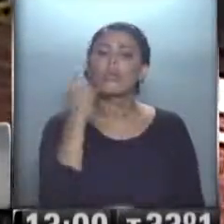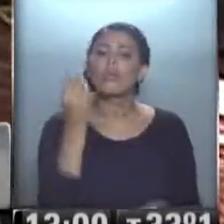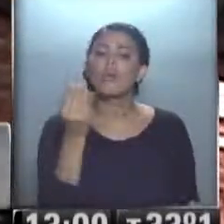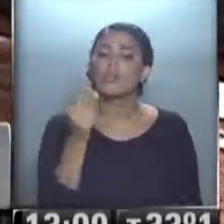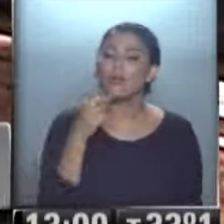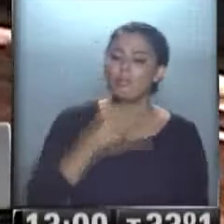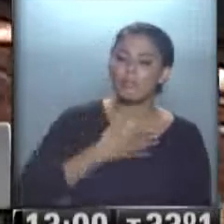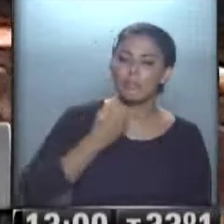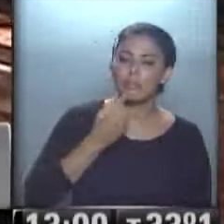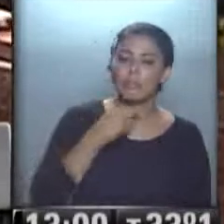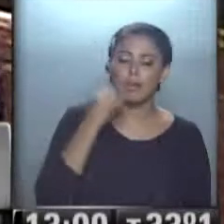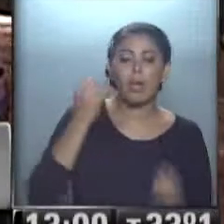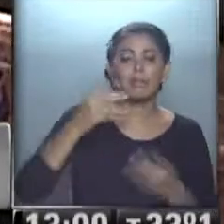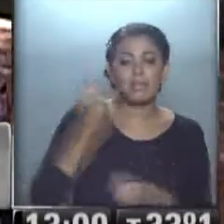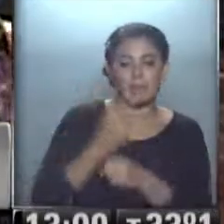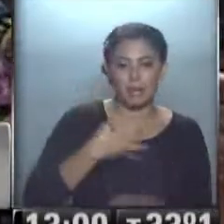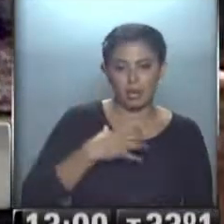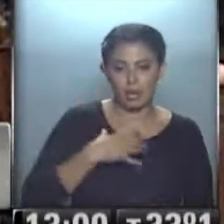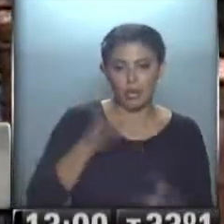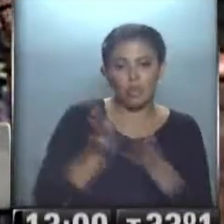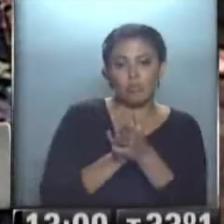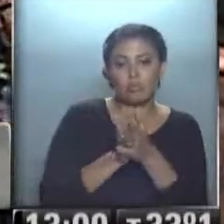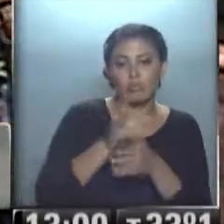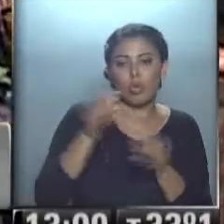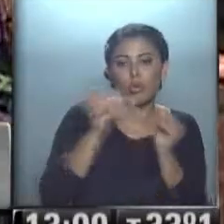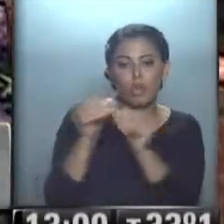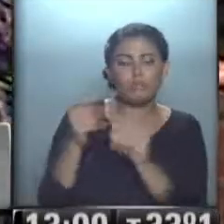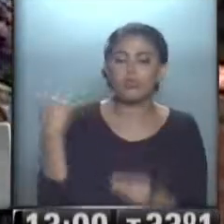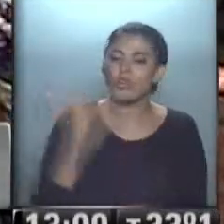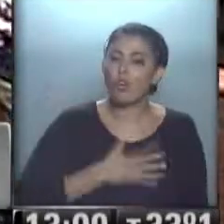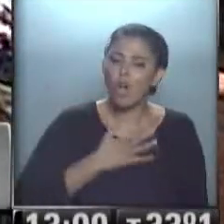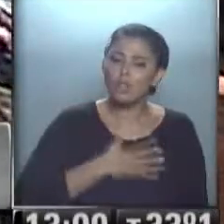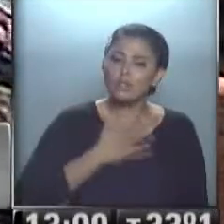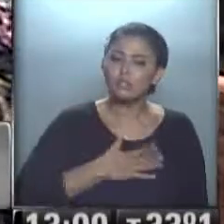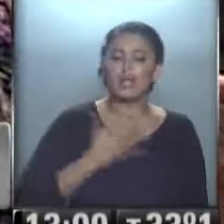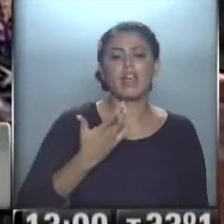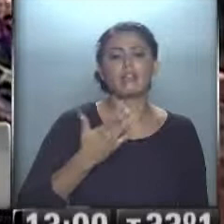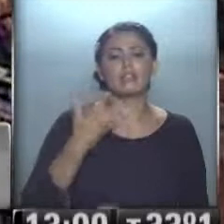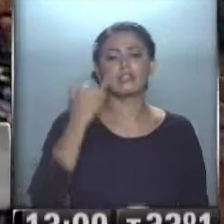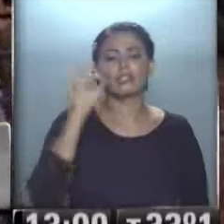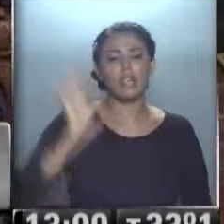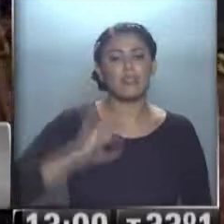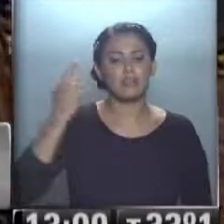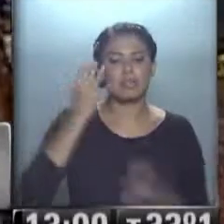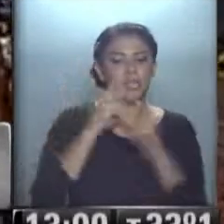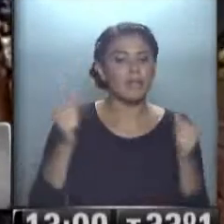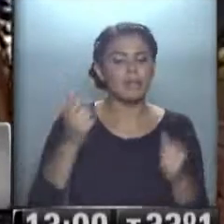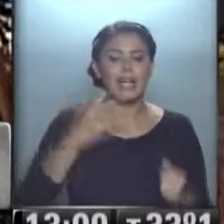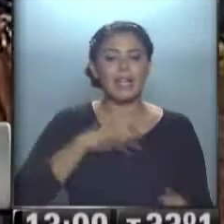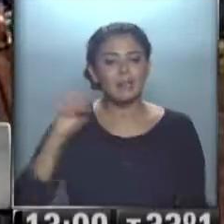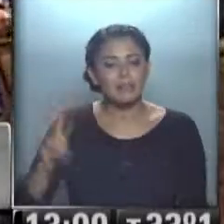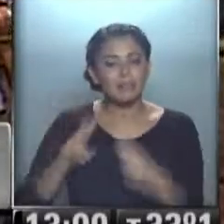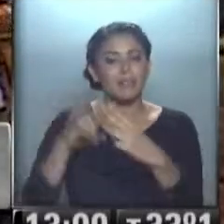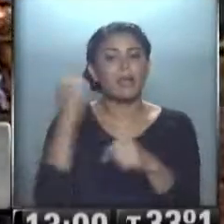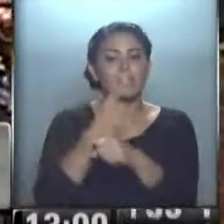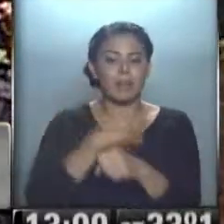iniciar primer grado, Joaquín. Junto a sus compañeros estaban muy contentos, despidieron el año con la esperanza de reencontrarse en